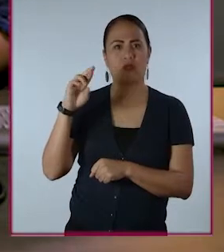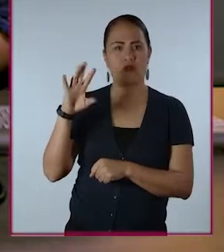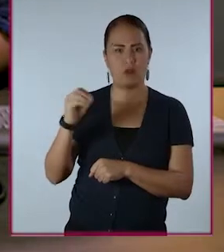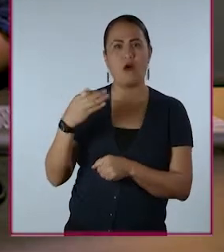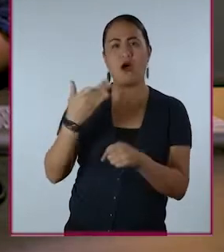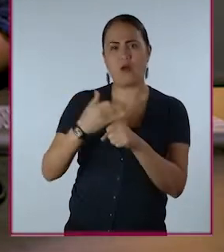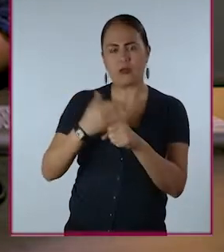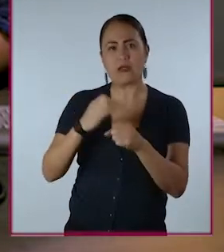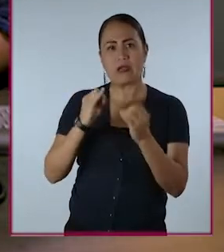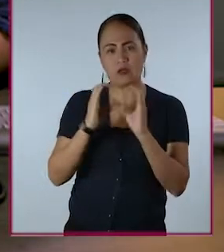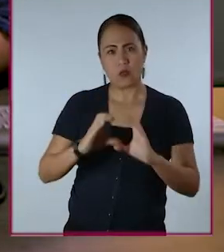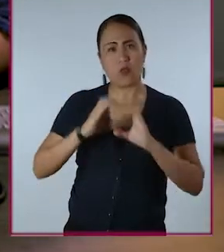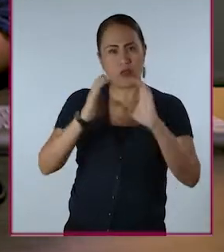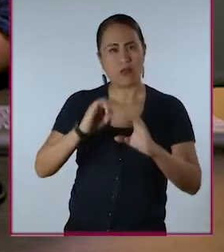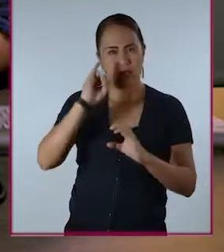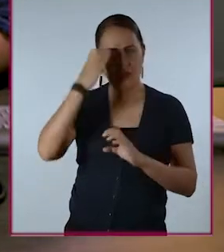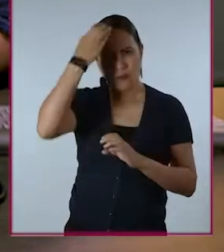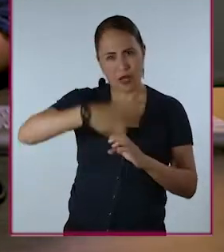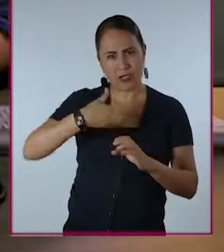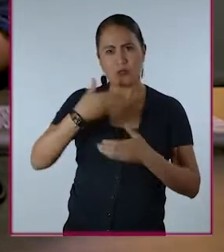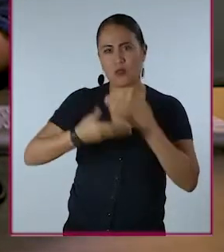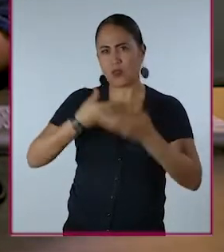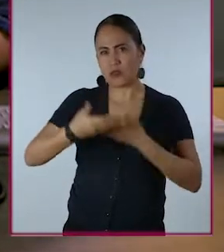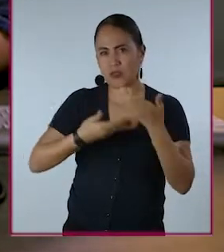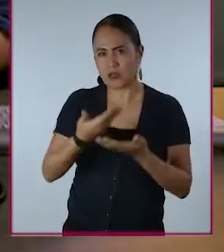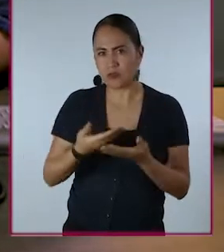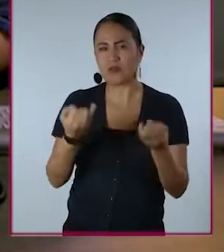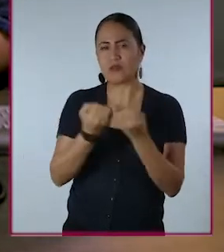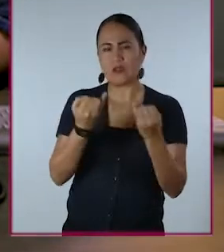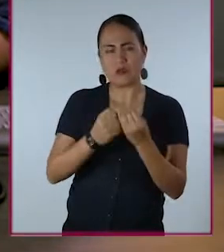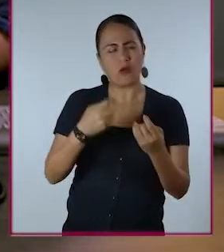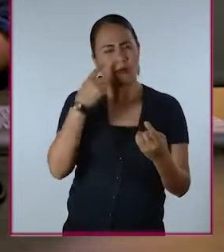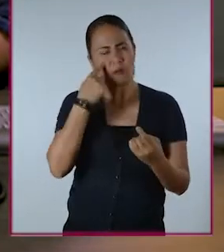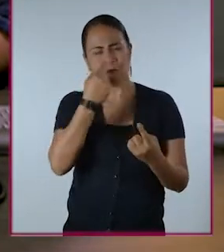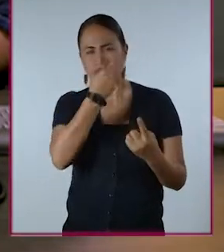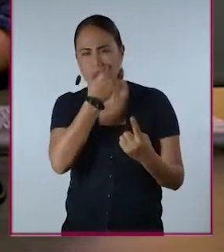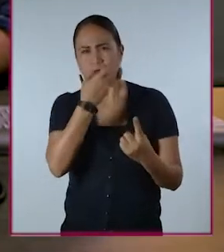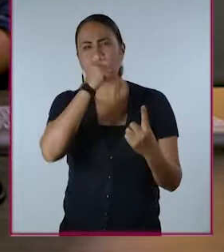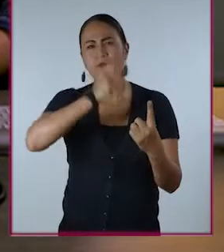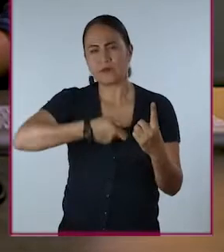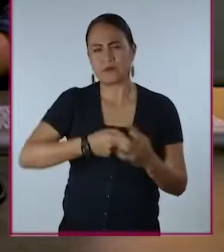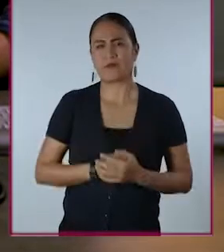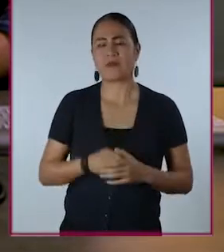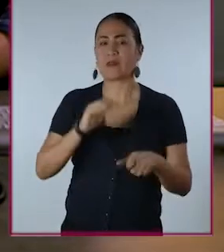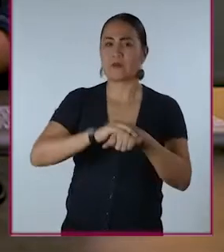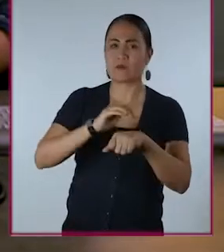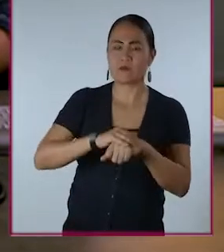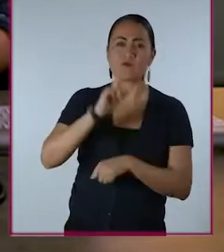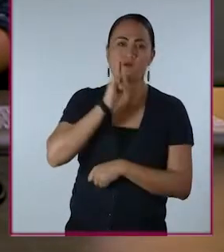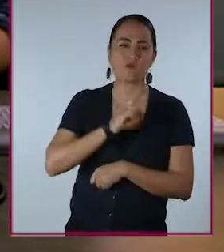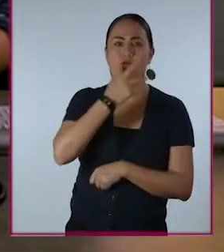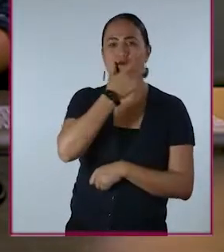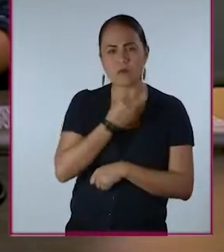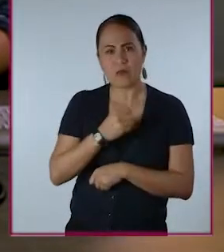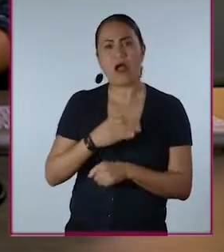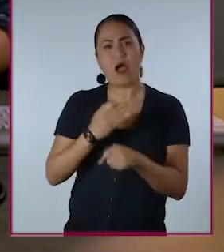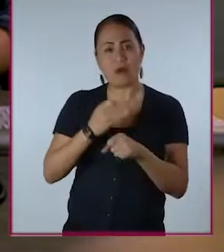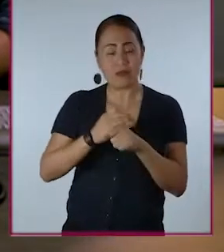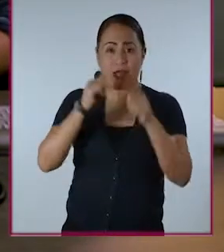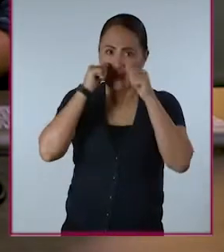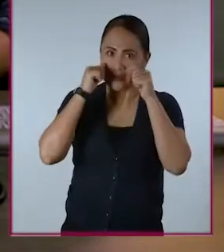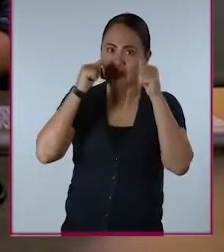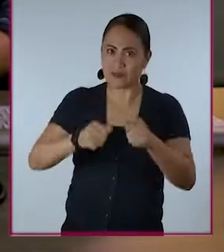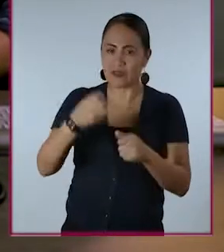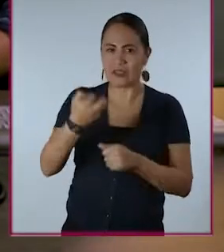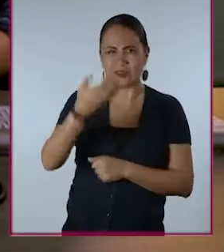de conservar imágenes, los procesos que se llevan a cabo y los criterios que se toman en cuenta. Amigas, amigos, pongamos atención para que estos